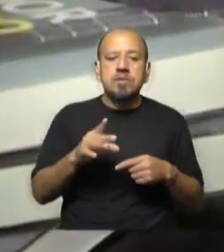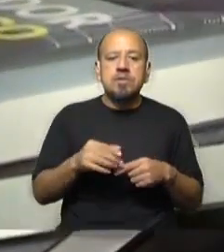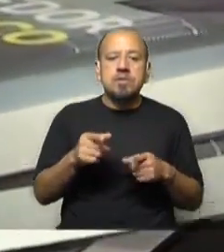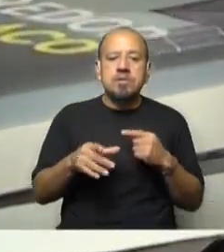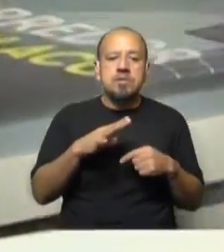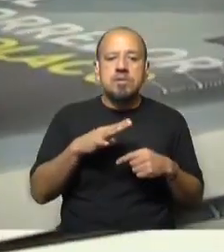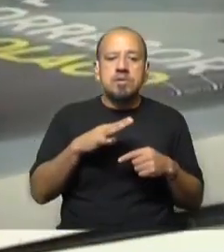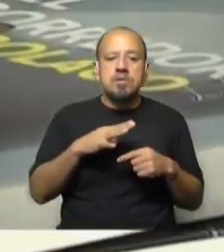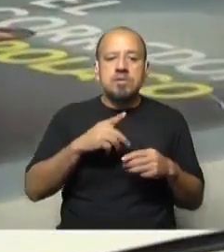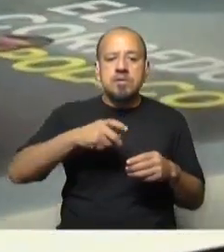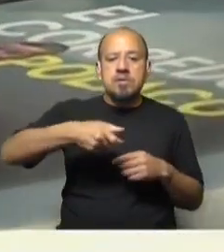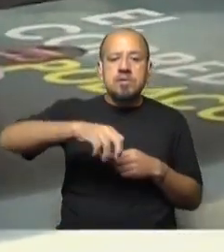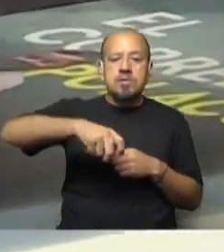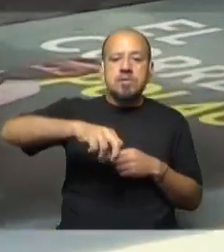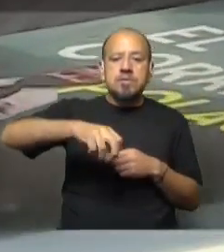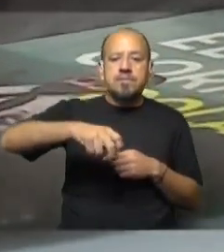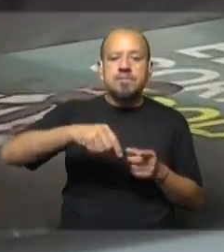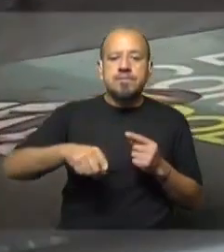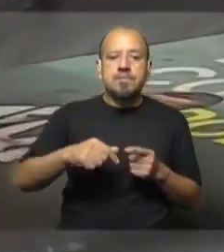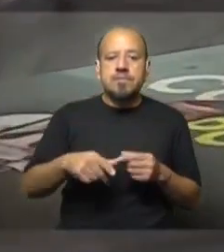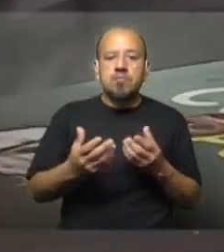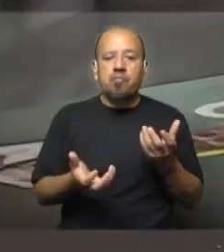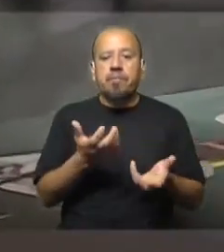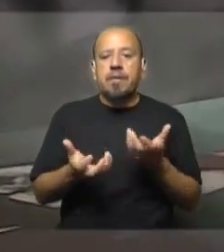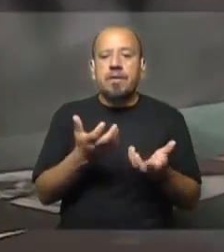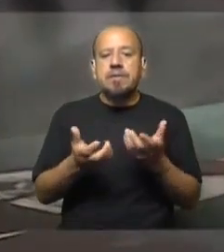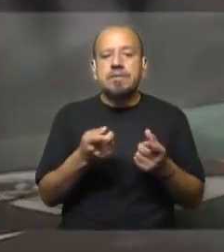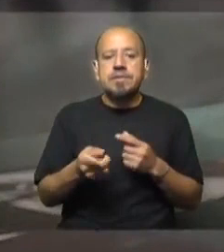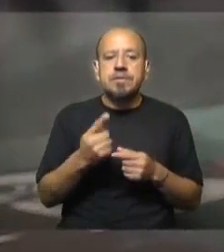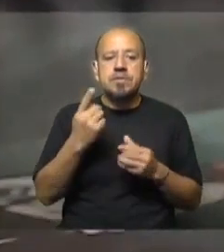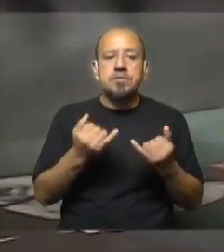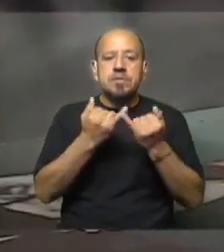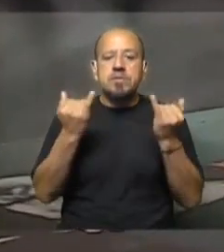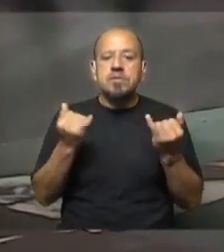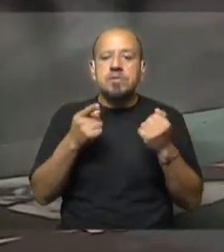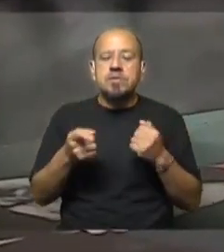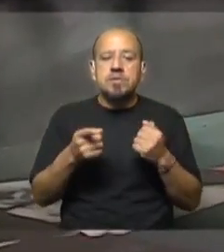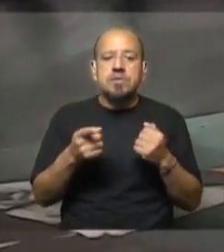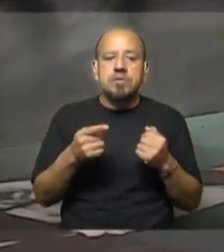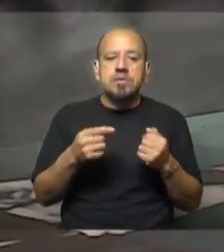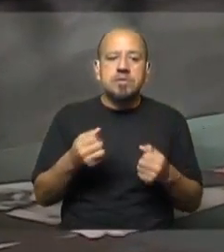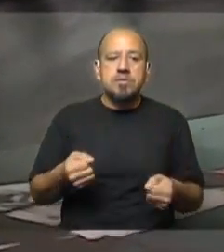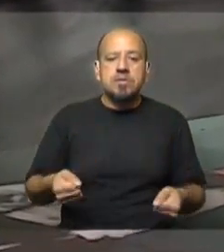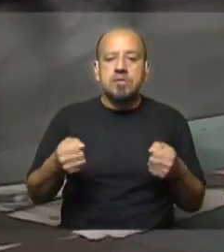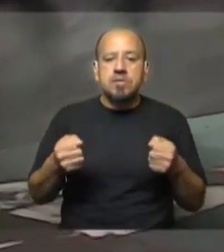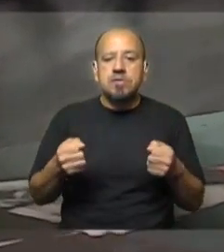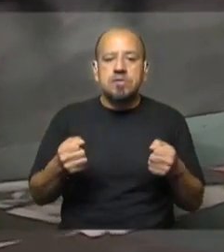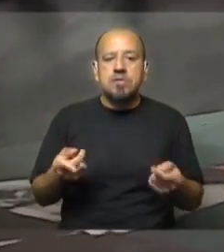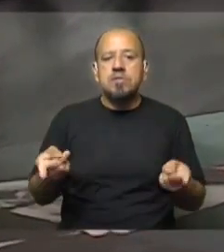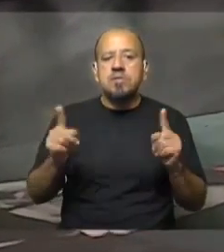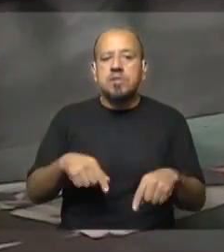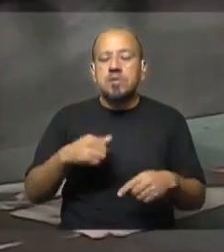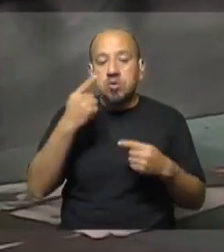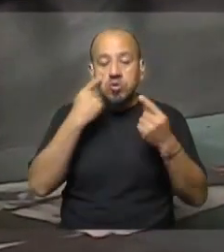tenían una canilla entre todos, lo mandaba que le llenara la olla para cocinar. El niño iba, y un día le dio un colador, y el niño no se dio cuenta y volvió